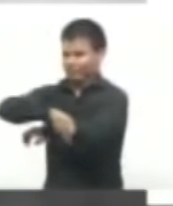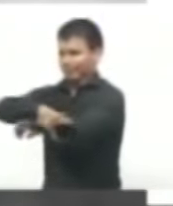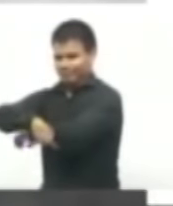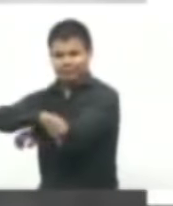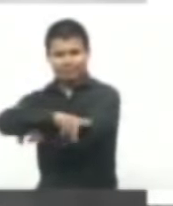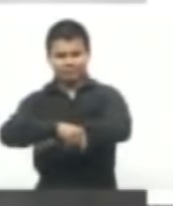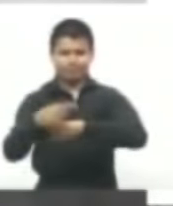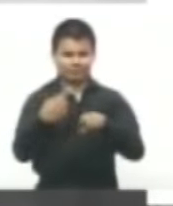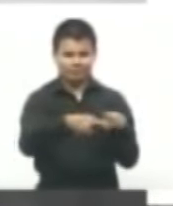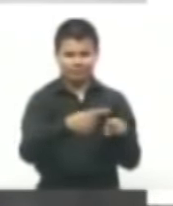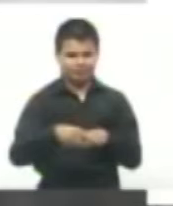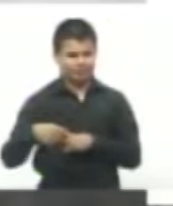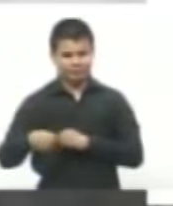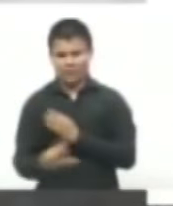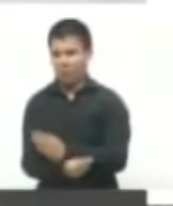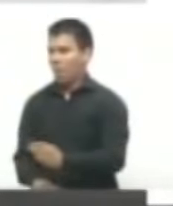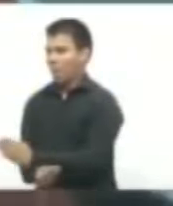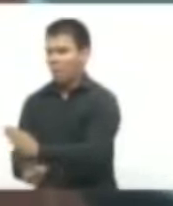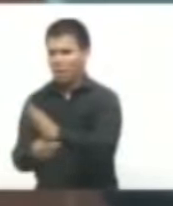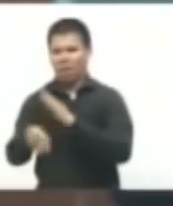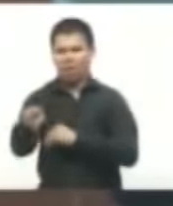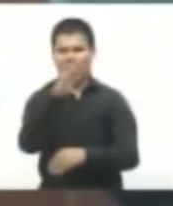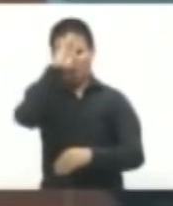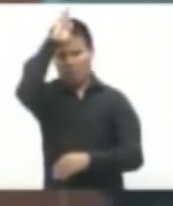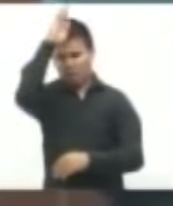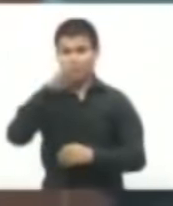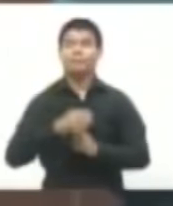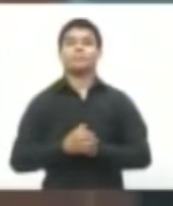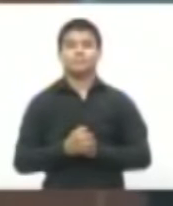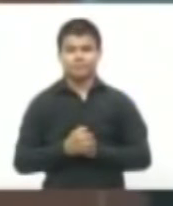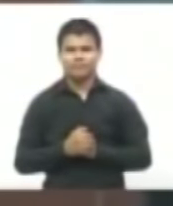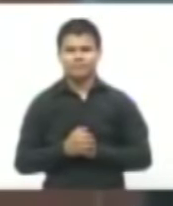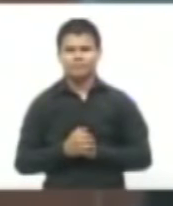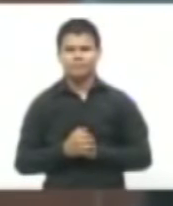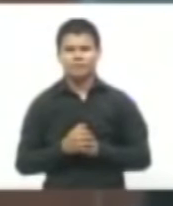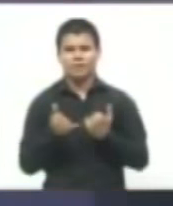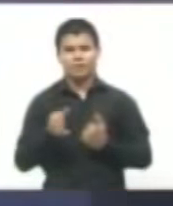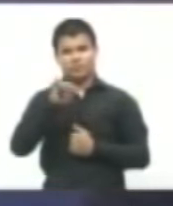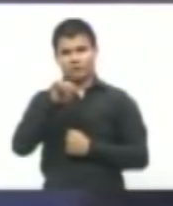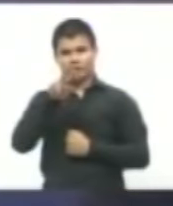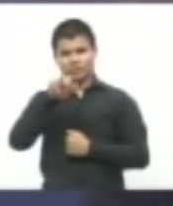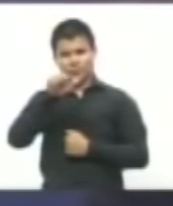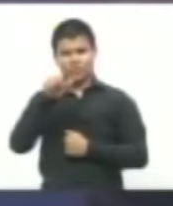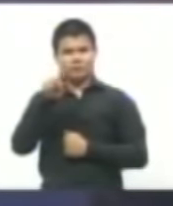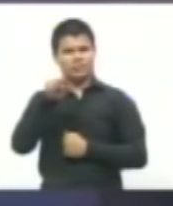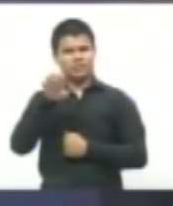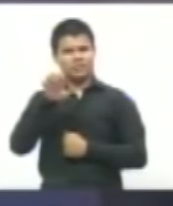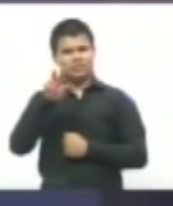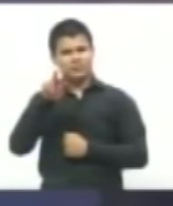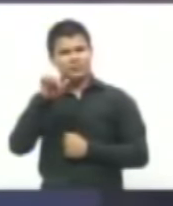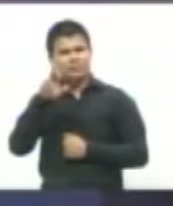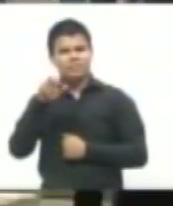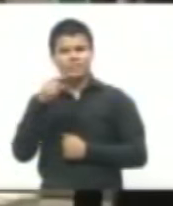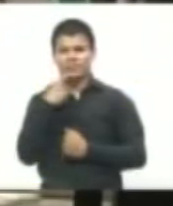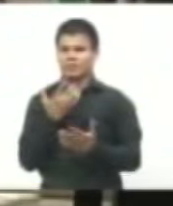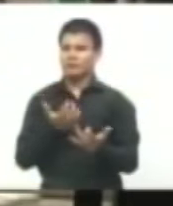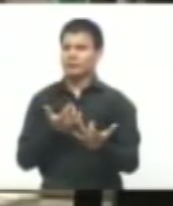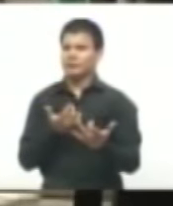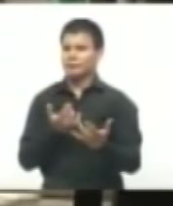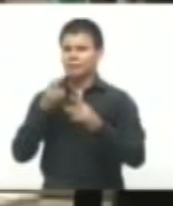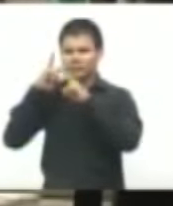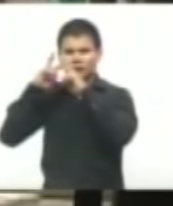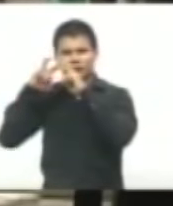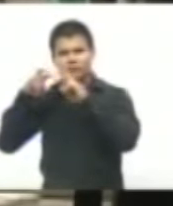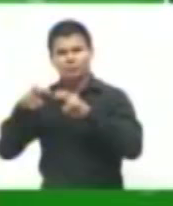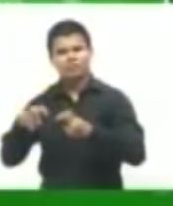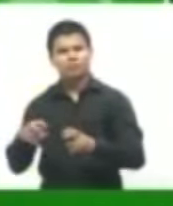en abusar y en corrupción. Por su parte, el senador Iván Cepeda afirmó que se debe esperar a los resultados de la investigación adelantados por